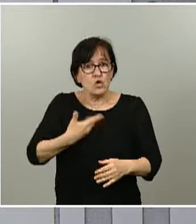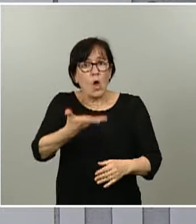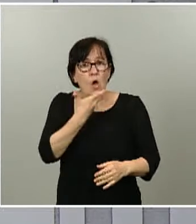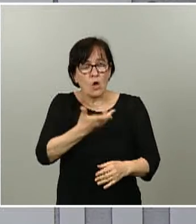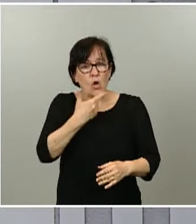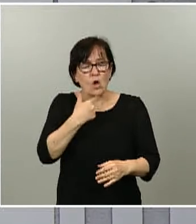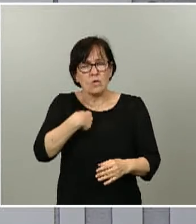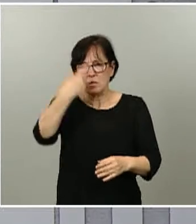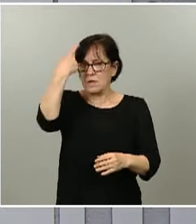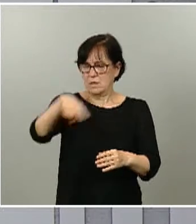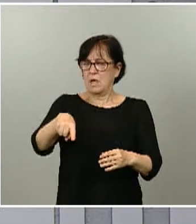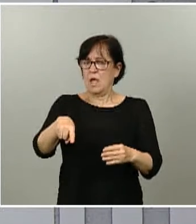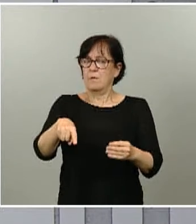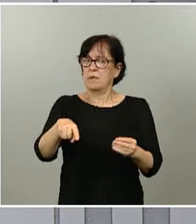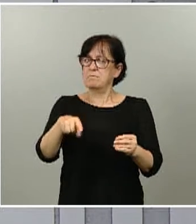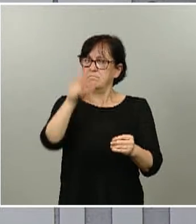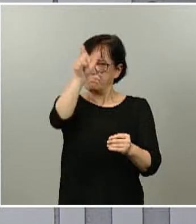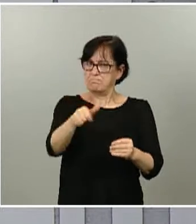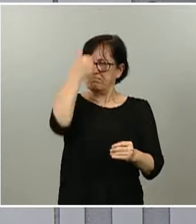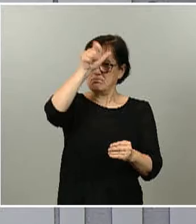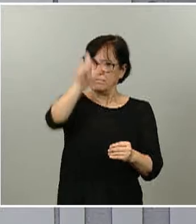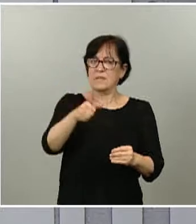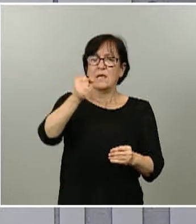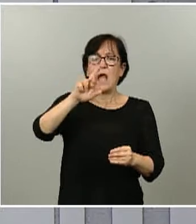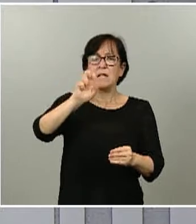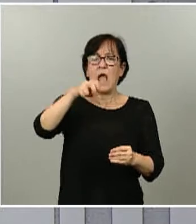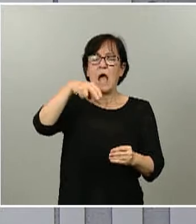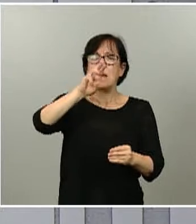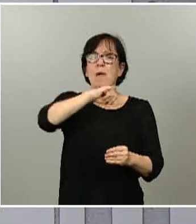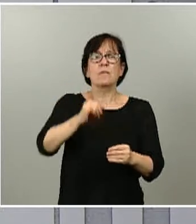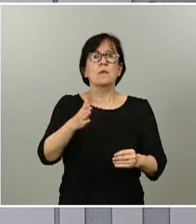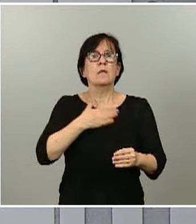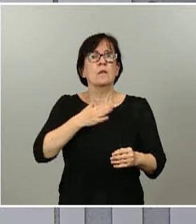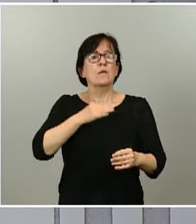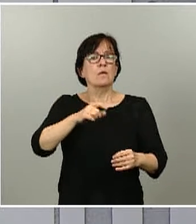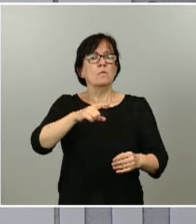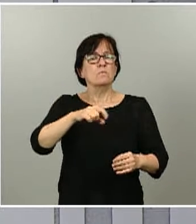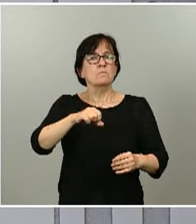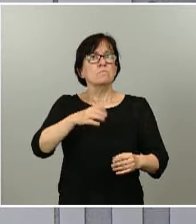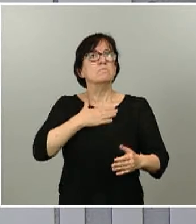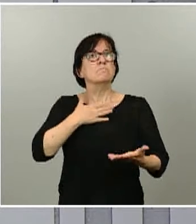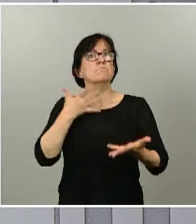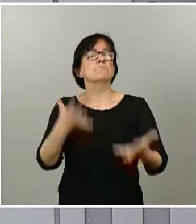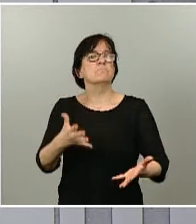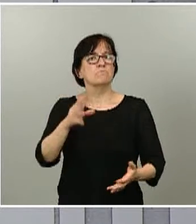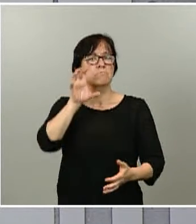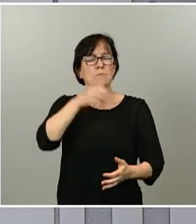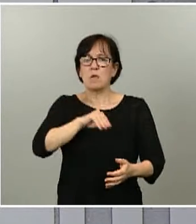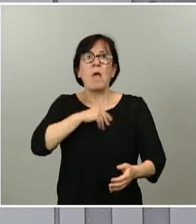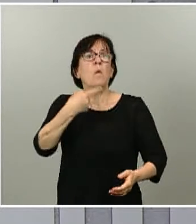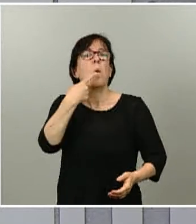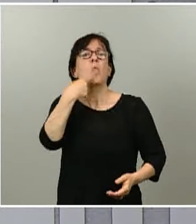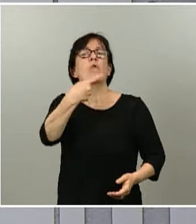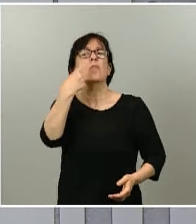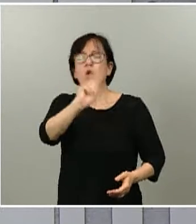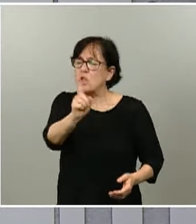Estado que tiene el señor Garamendi. El señor Garamendi no es un patriota de boquilla. El señor Garamendi antepone siempre los intereses de España